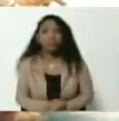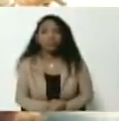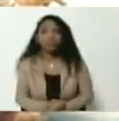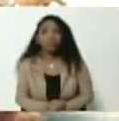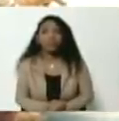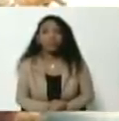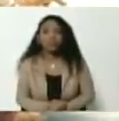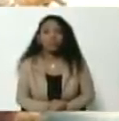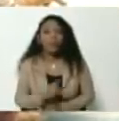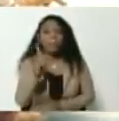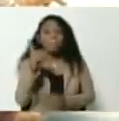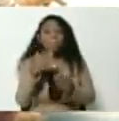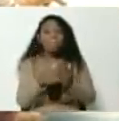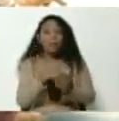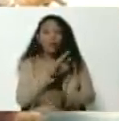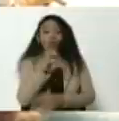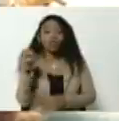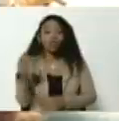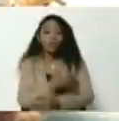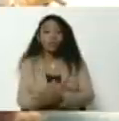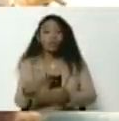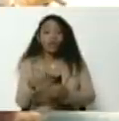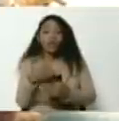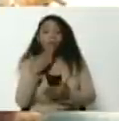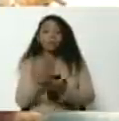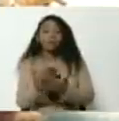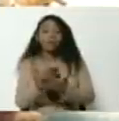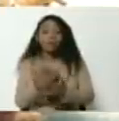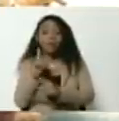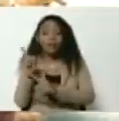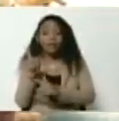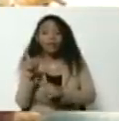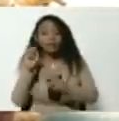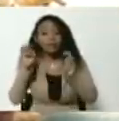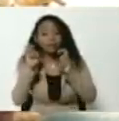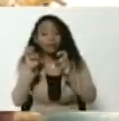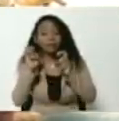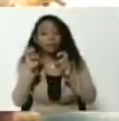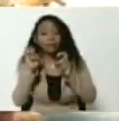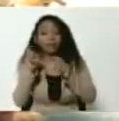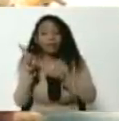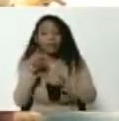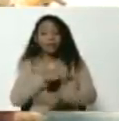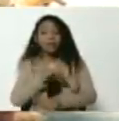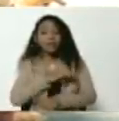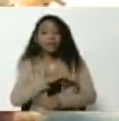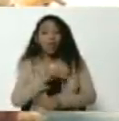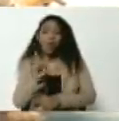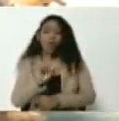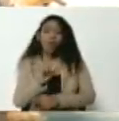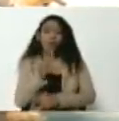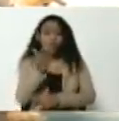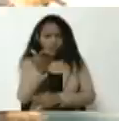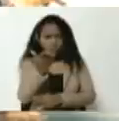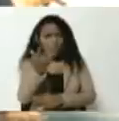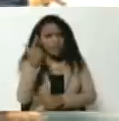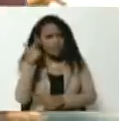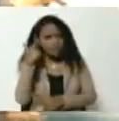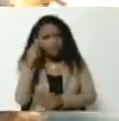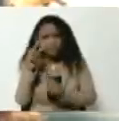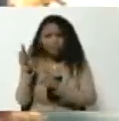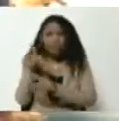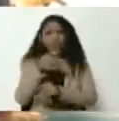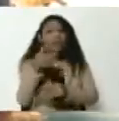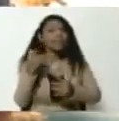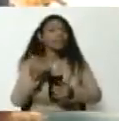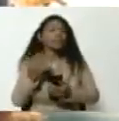Pues 1.400 millones de dólares está reclamando Citgo con el argumento del alter ego de este señor. Notan ustedes, independientemente de cómo ustedes